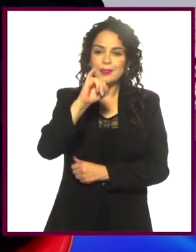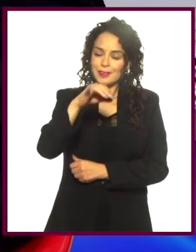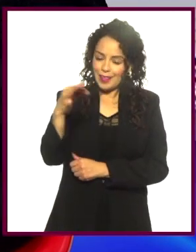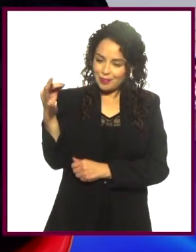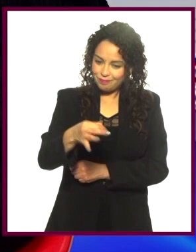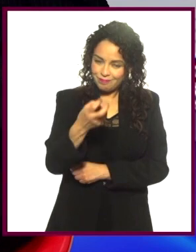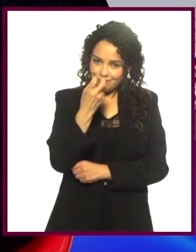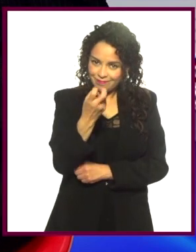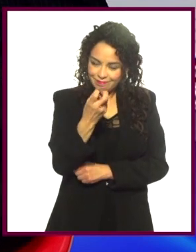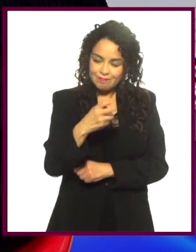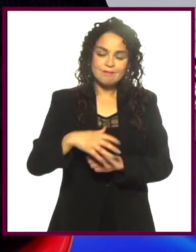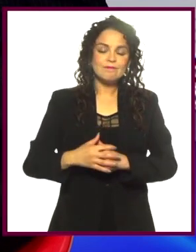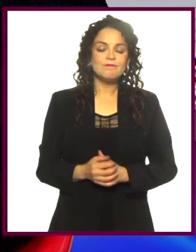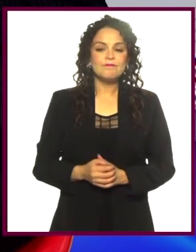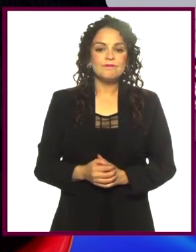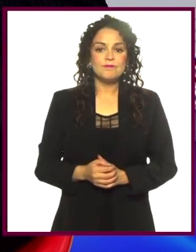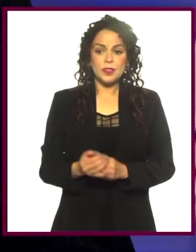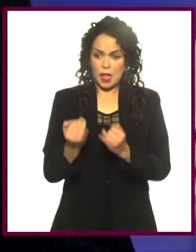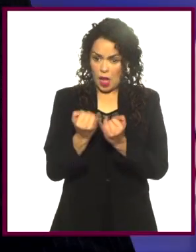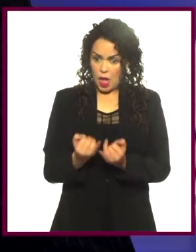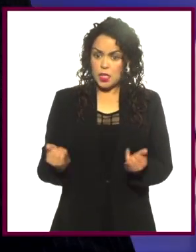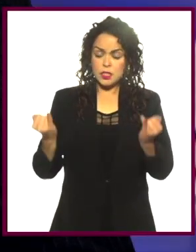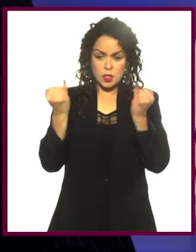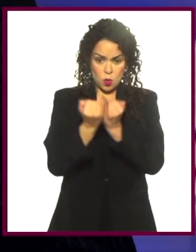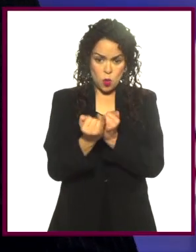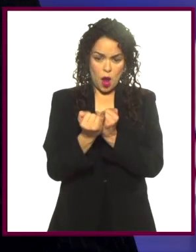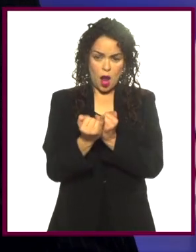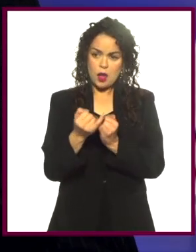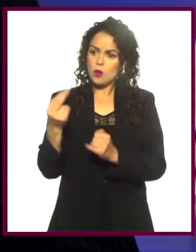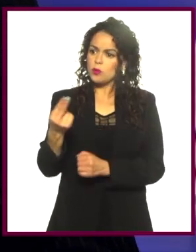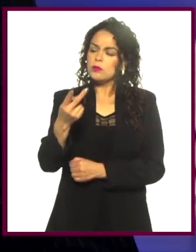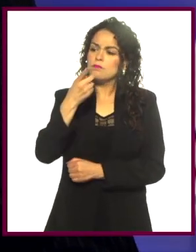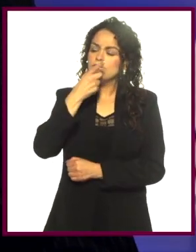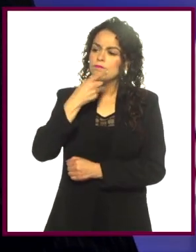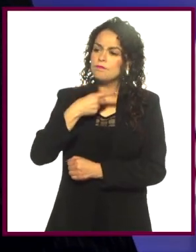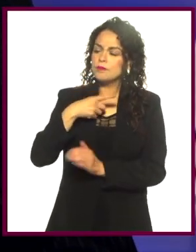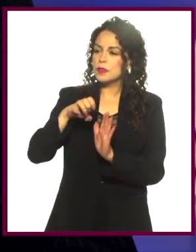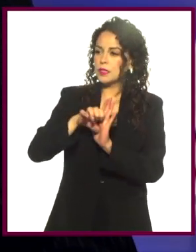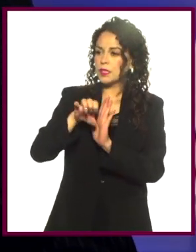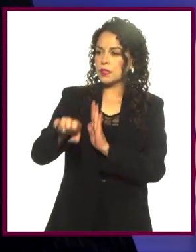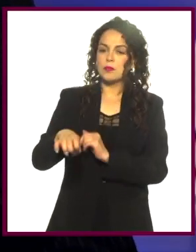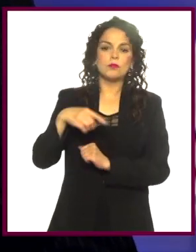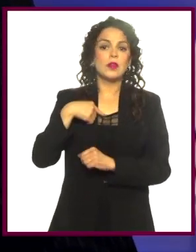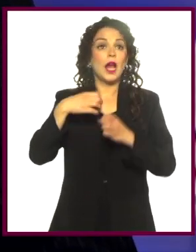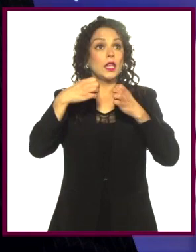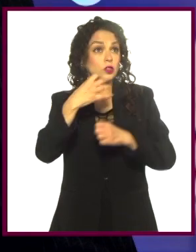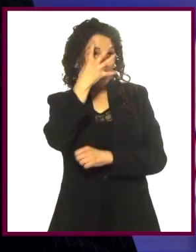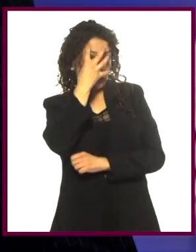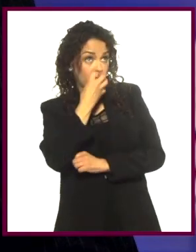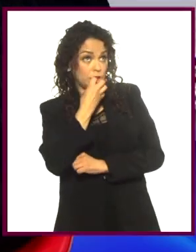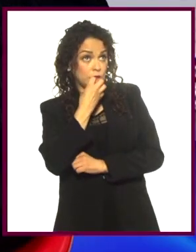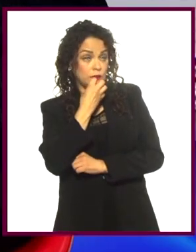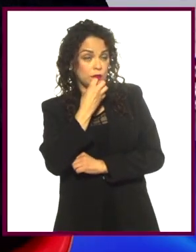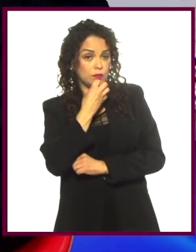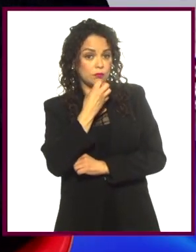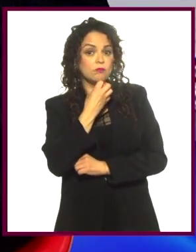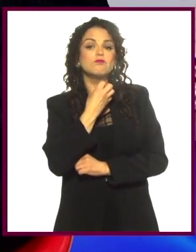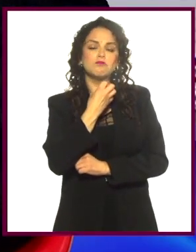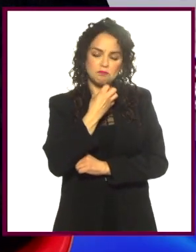Efectivamente, no es lo mismo si usted me dice algo como... Estoy triste.